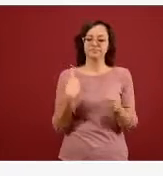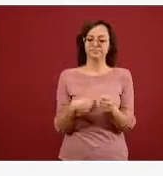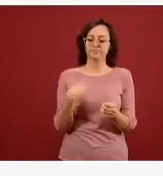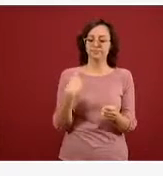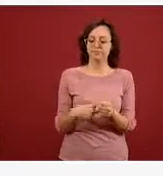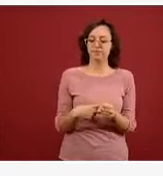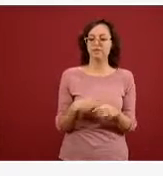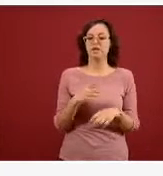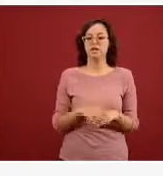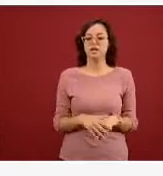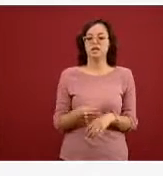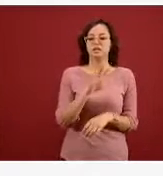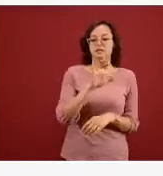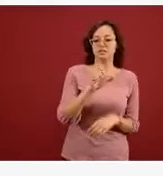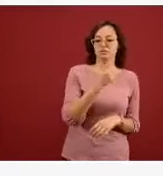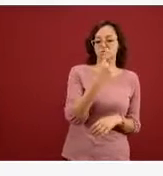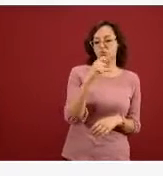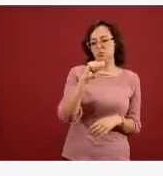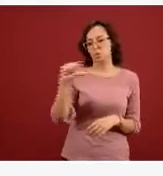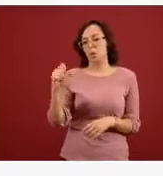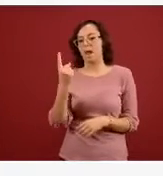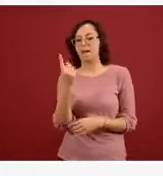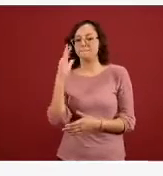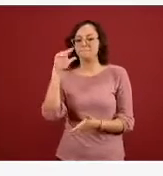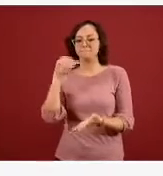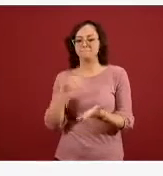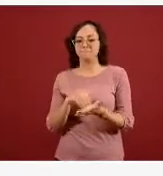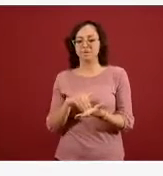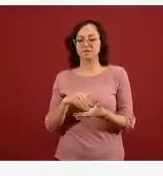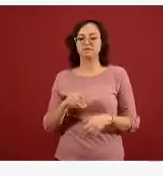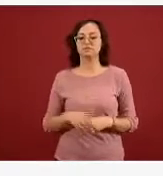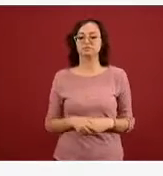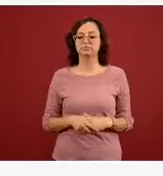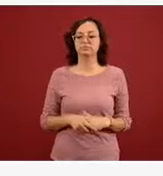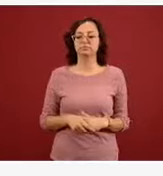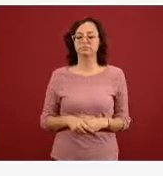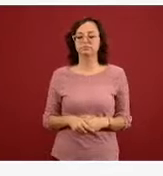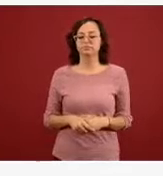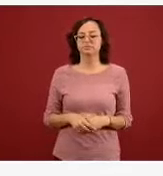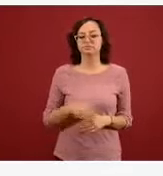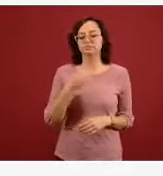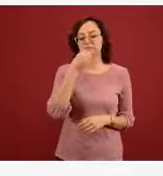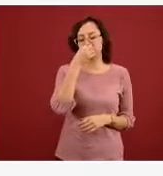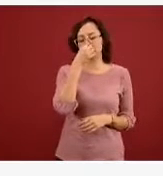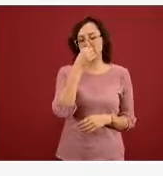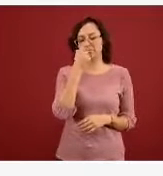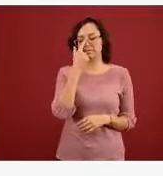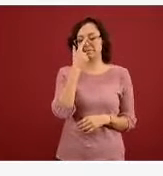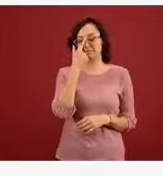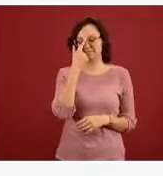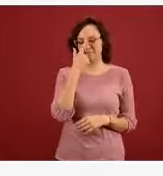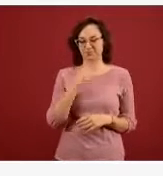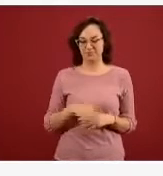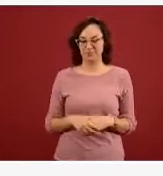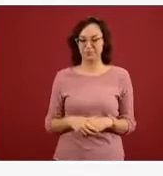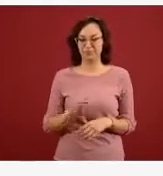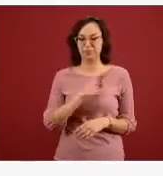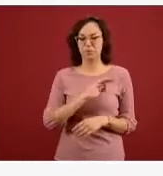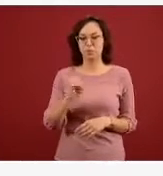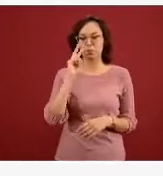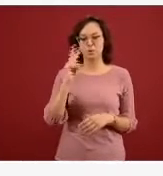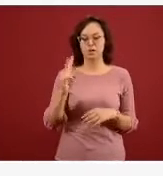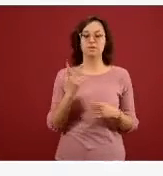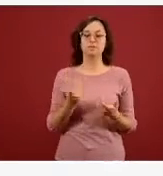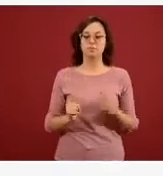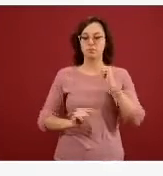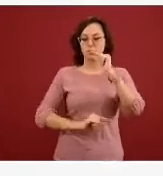entre 501 y 1000 casos. En las siguientes diapositivas se verá el dato exacto. Y lo que ven ustedes es cómo el mapa se empieza a pintar